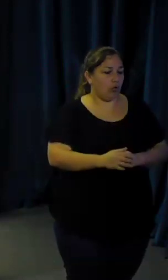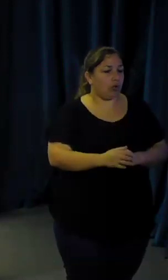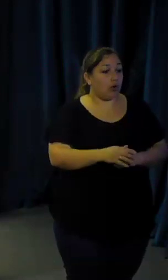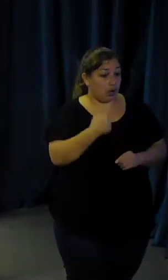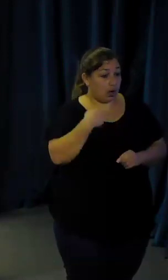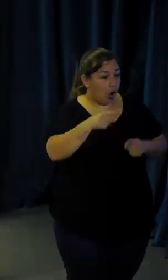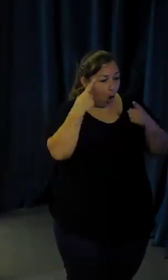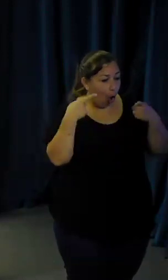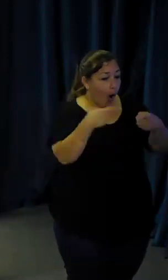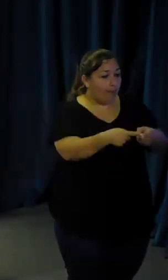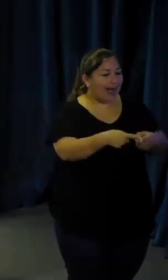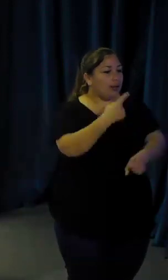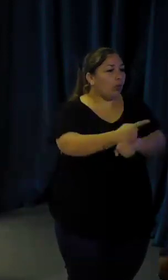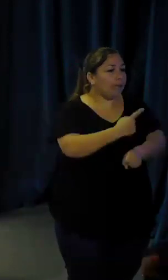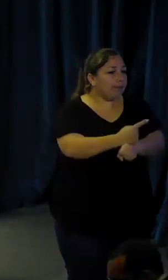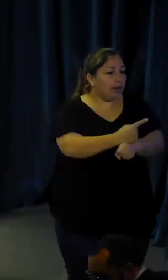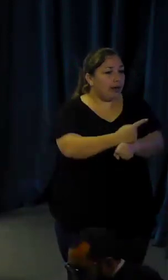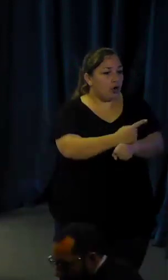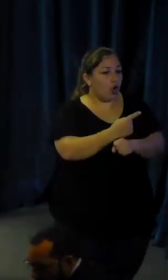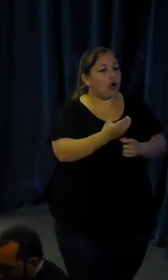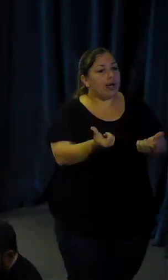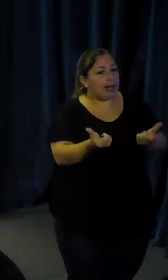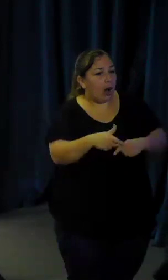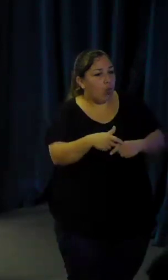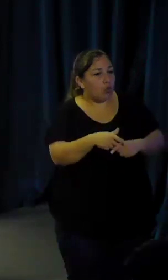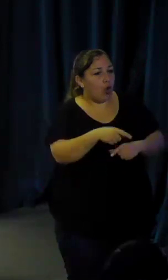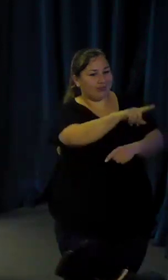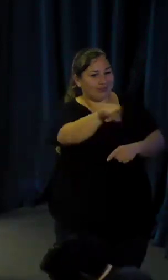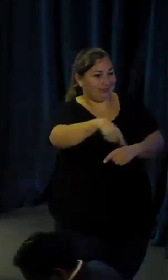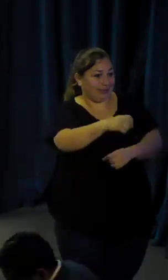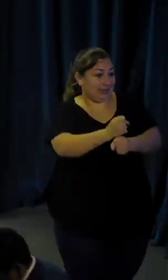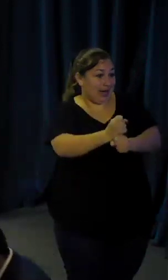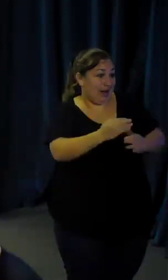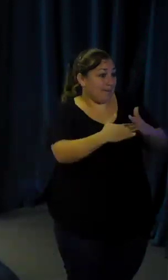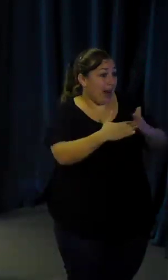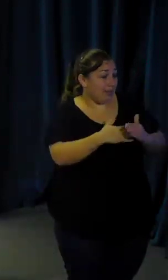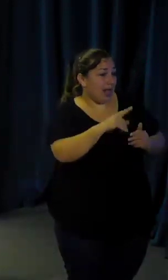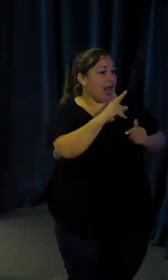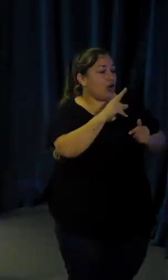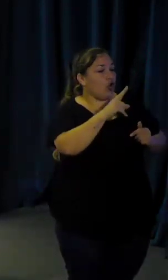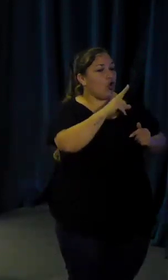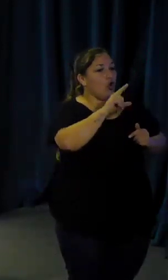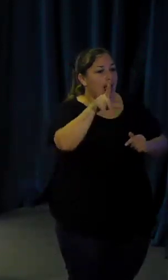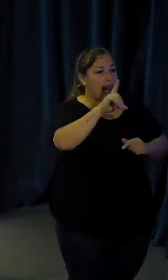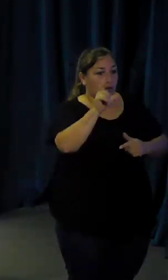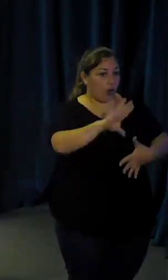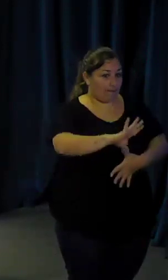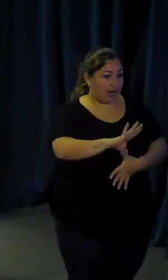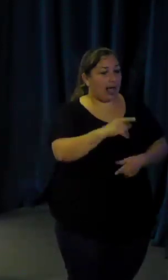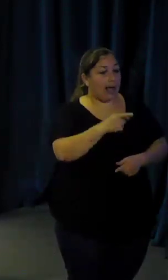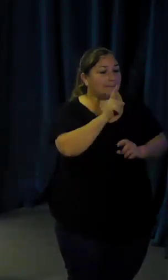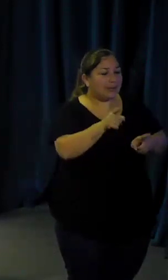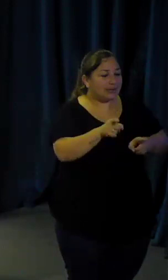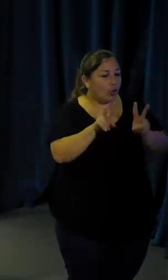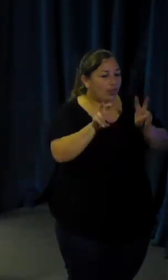objetivo primero de reunir a los parlamentarios de Latinoamérica que están trabajando en estos temas, para que se